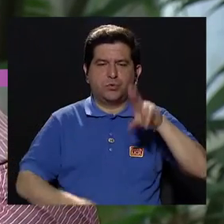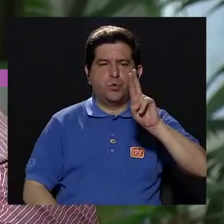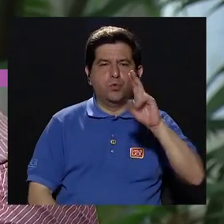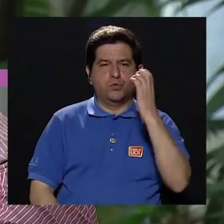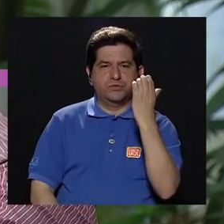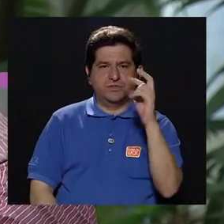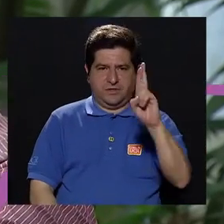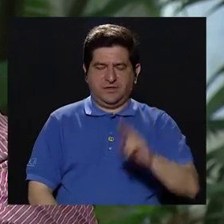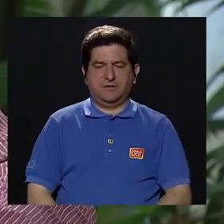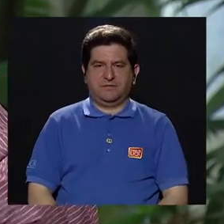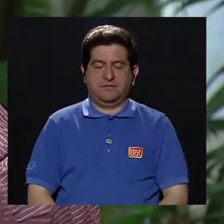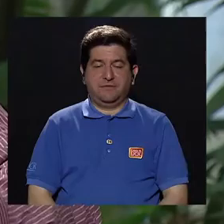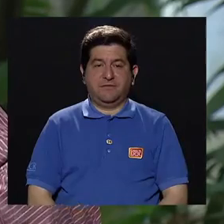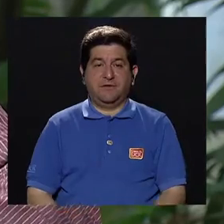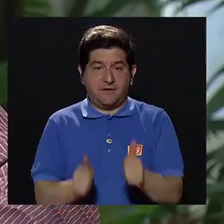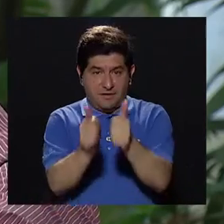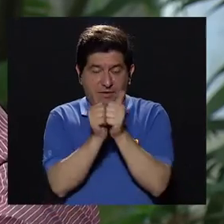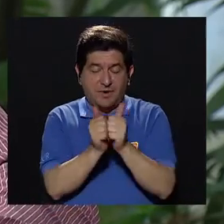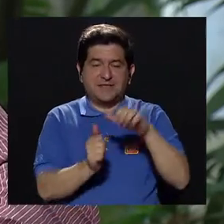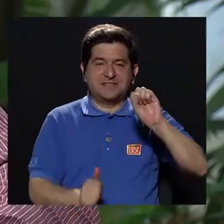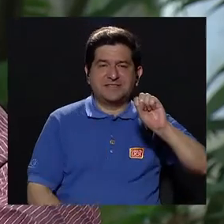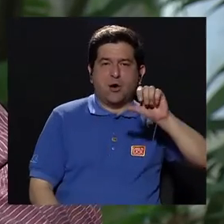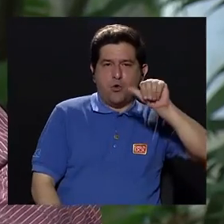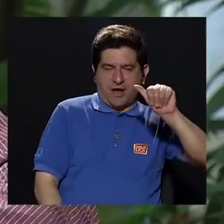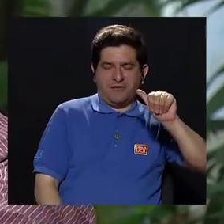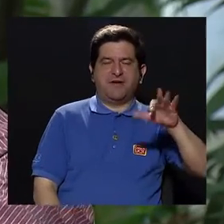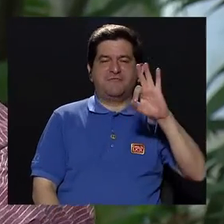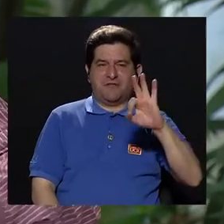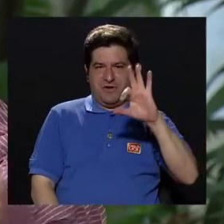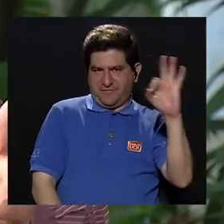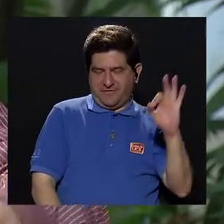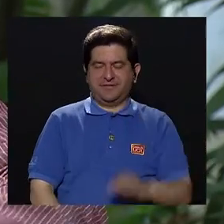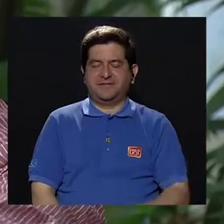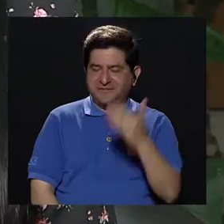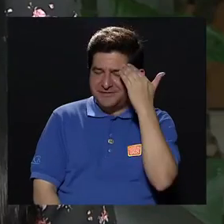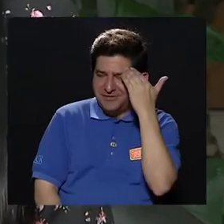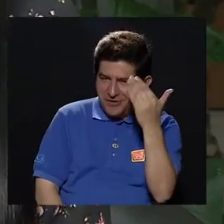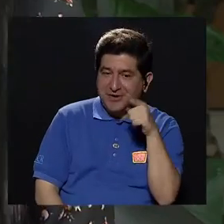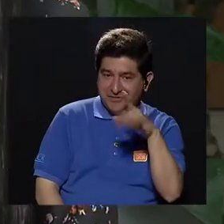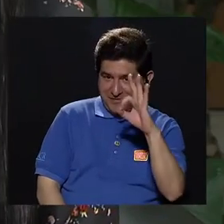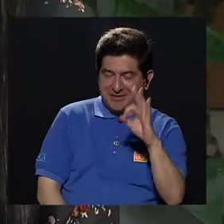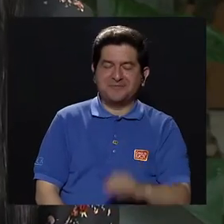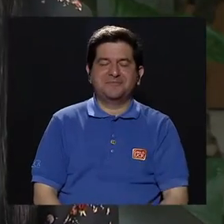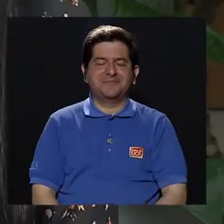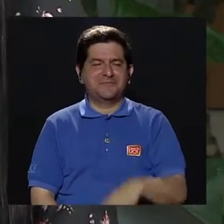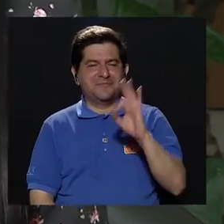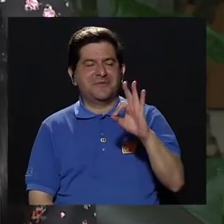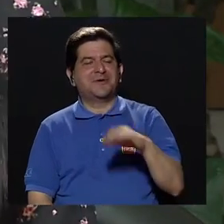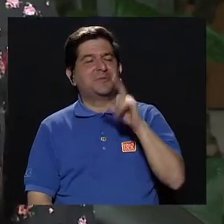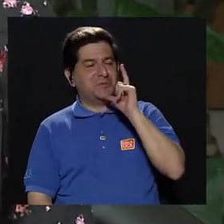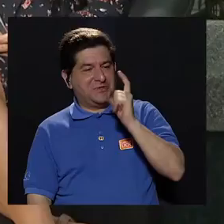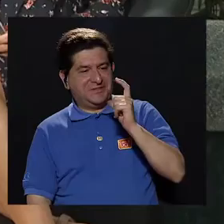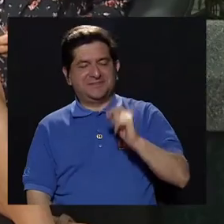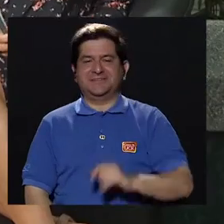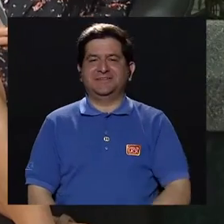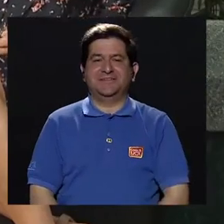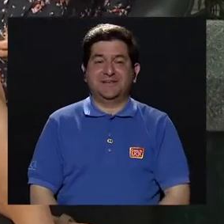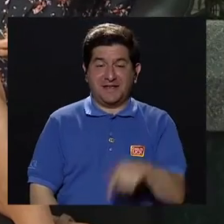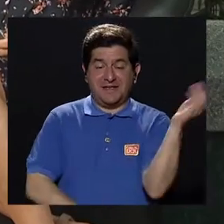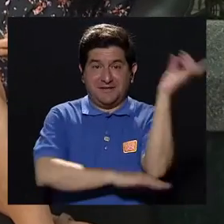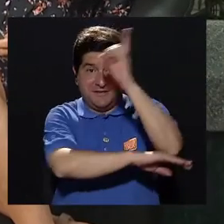de la Universidad de Costa Rica y les vamos a acompañar Saúl Aguilar y Fabiola Fernández. Hola, Saúl, ¿cómo estás? ¿Qué tal? Muy bien, por